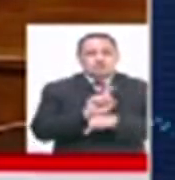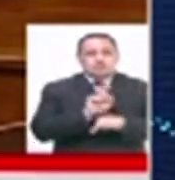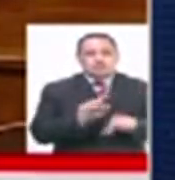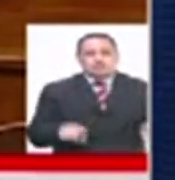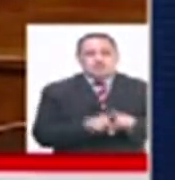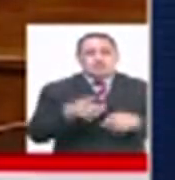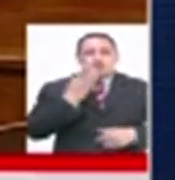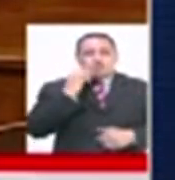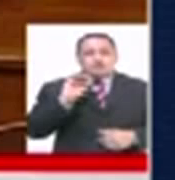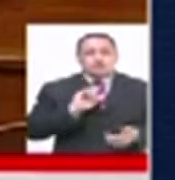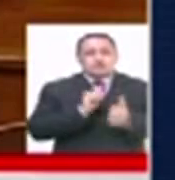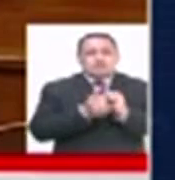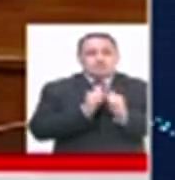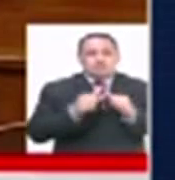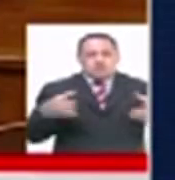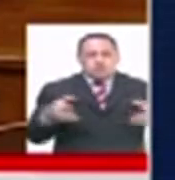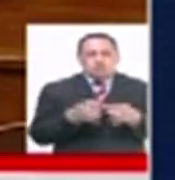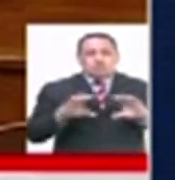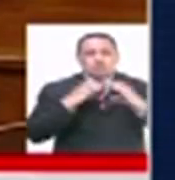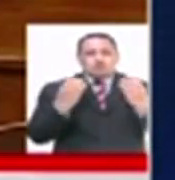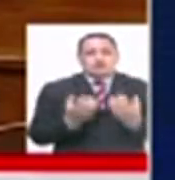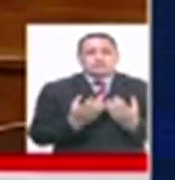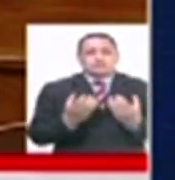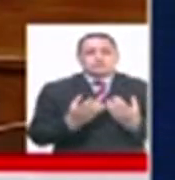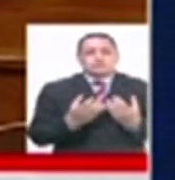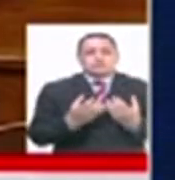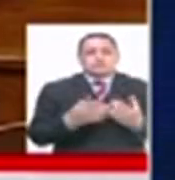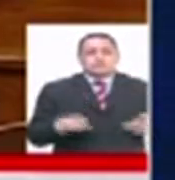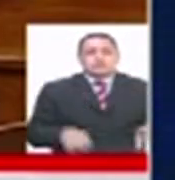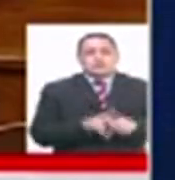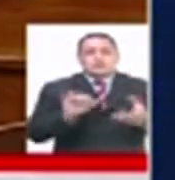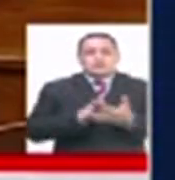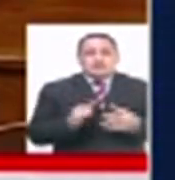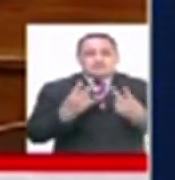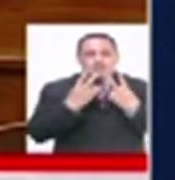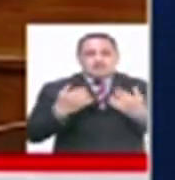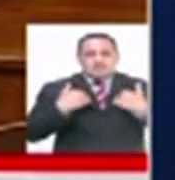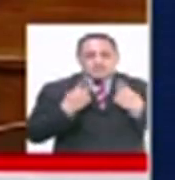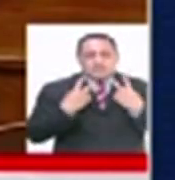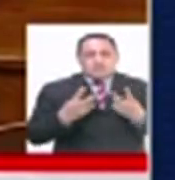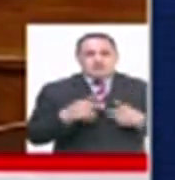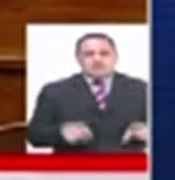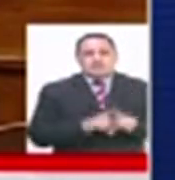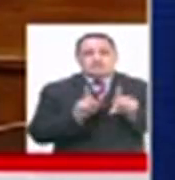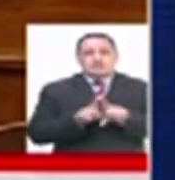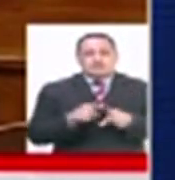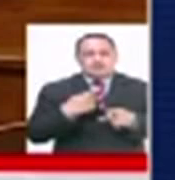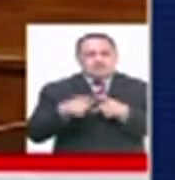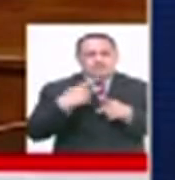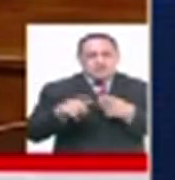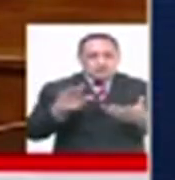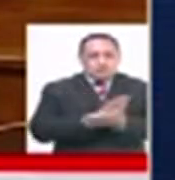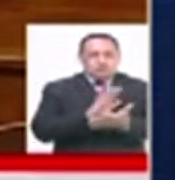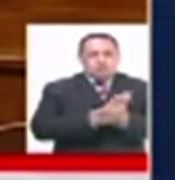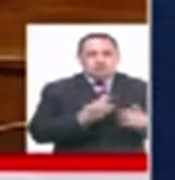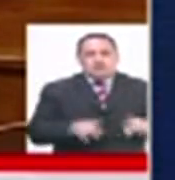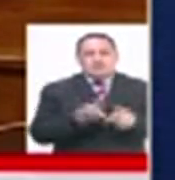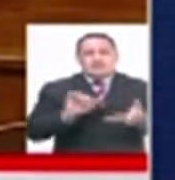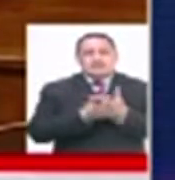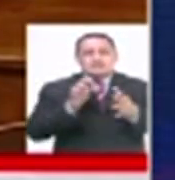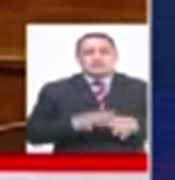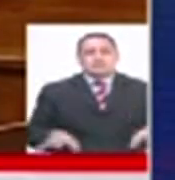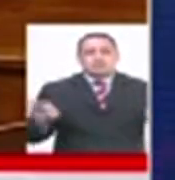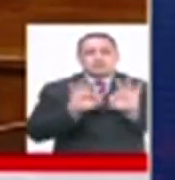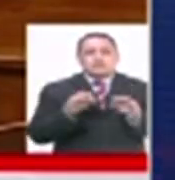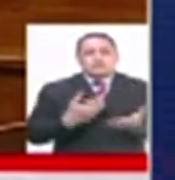había hablado de 46, 48, hasta 50 votos. Se necesitan 52 para que sea aprobada esta moción de